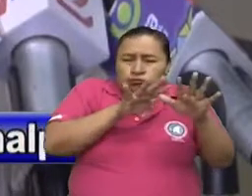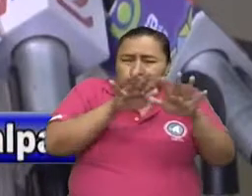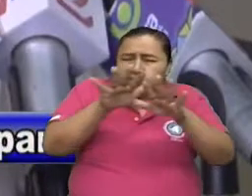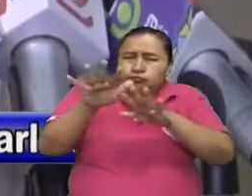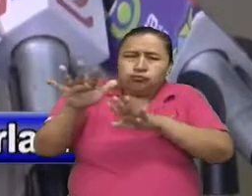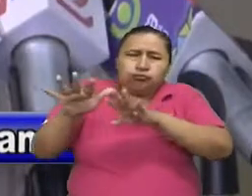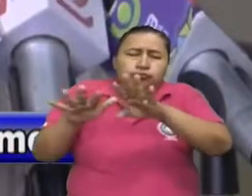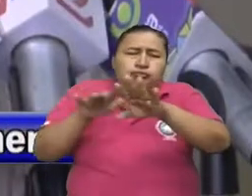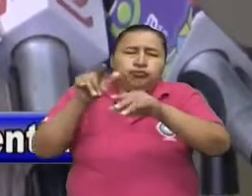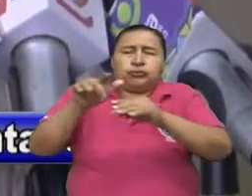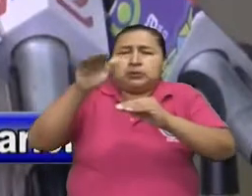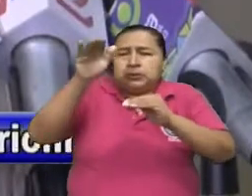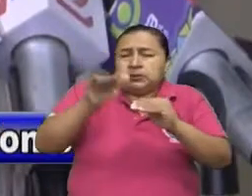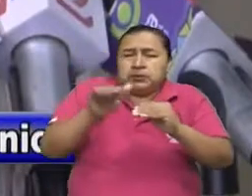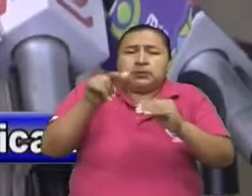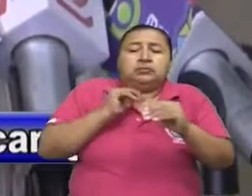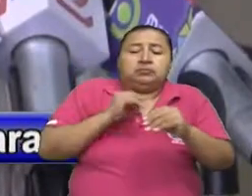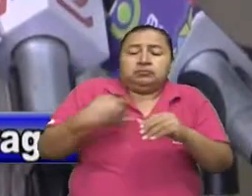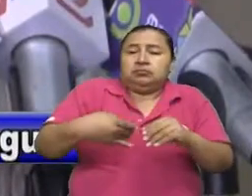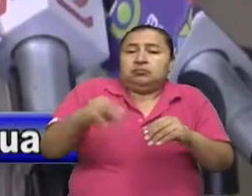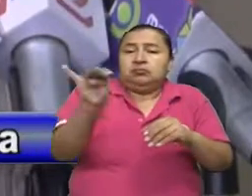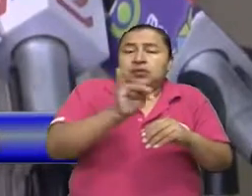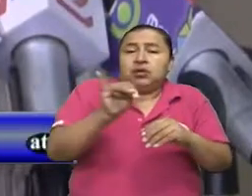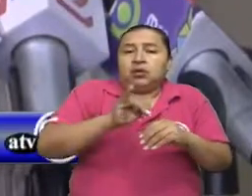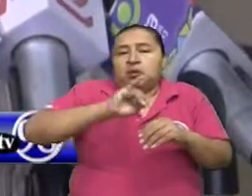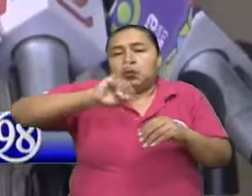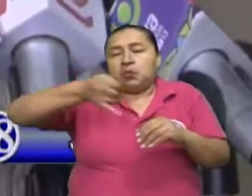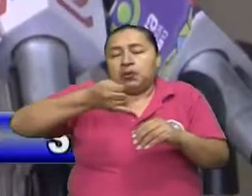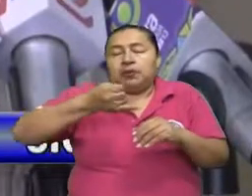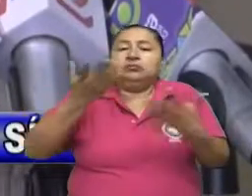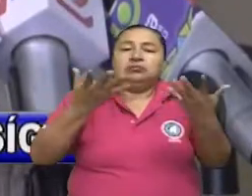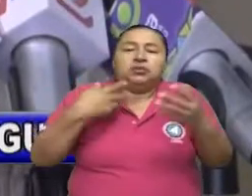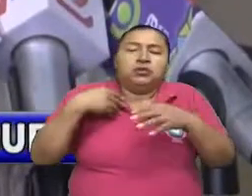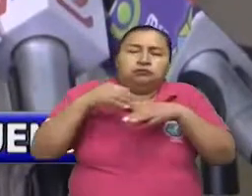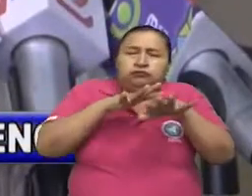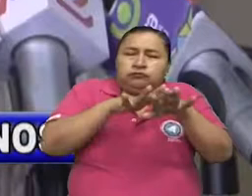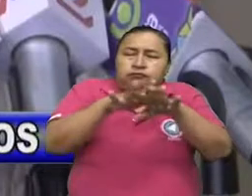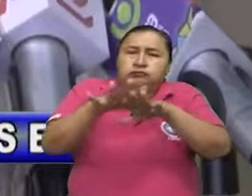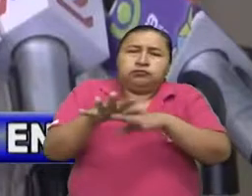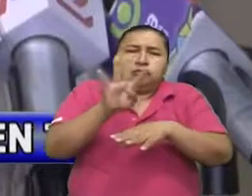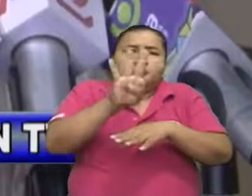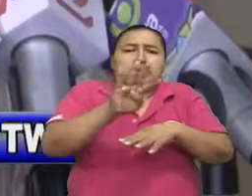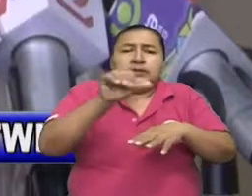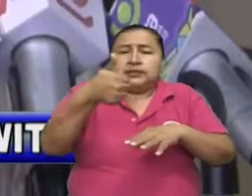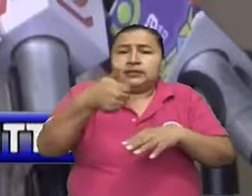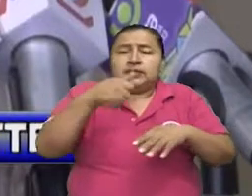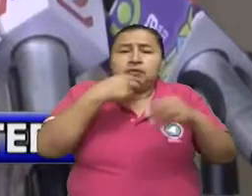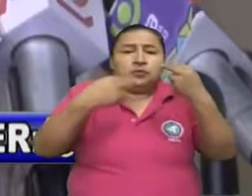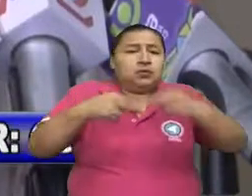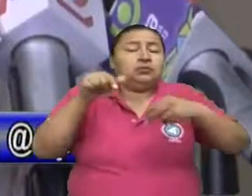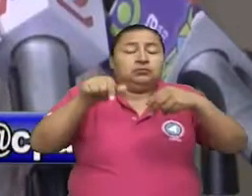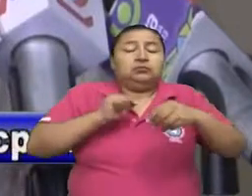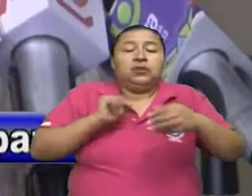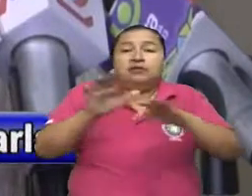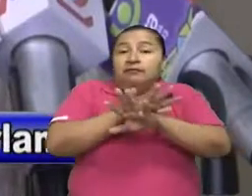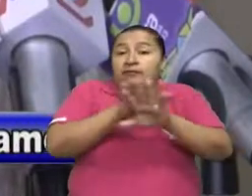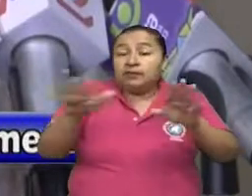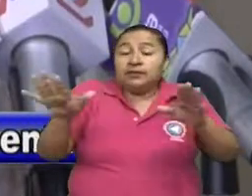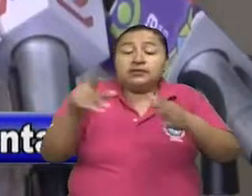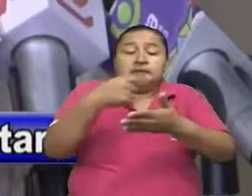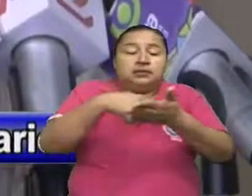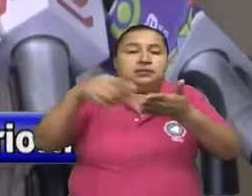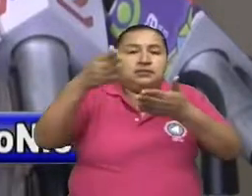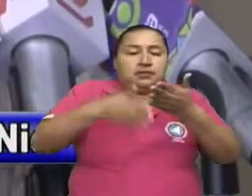país. Hacia el día miércoles y jueves, la onda tropical número 46, para finalizar la semana nuevamente